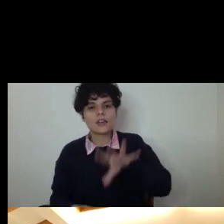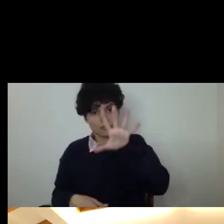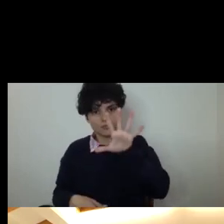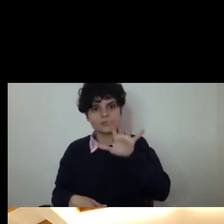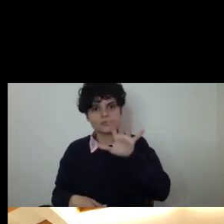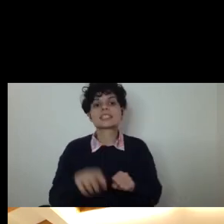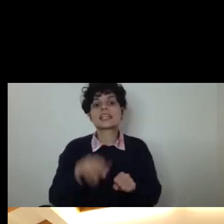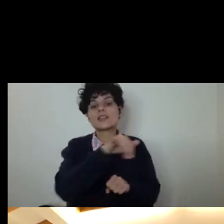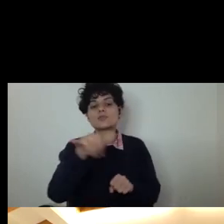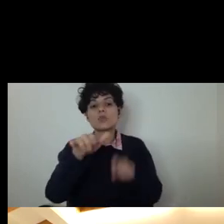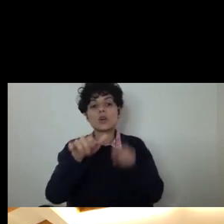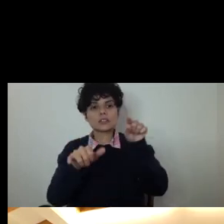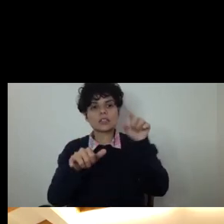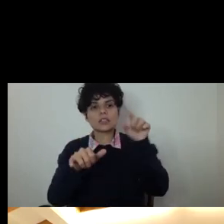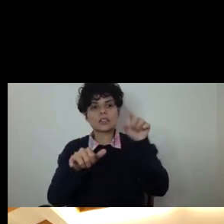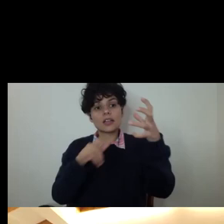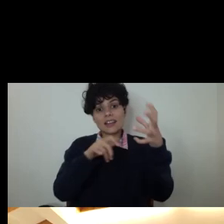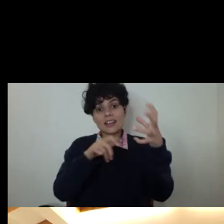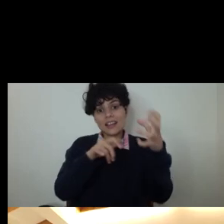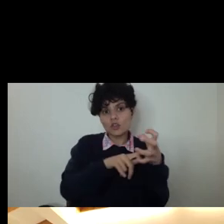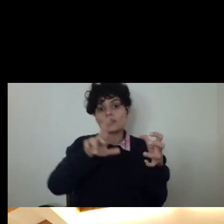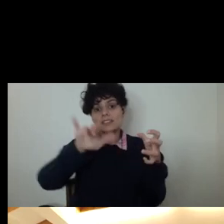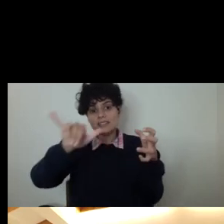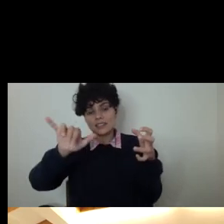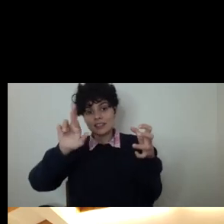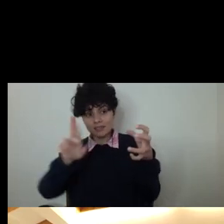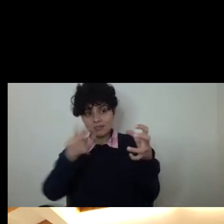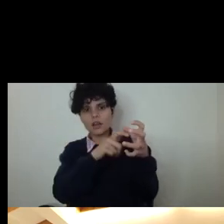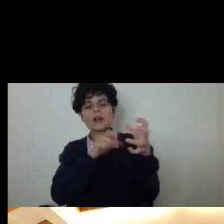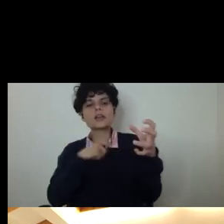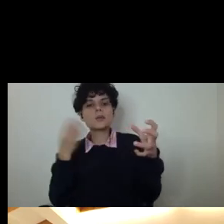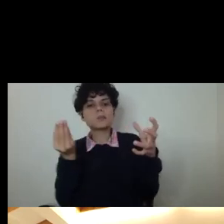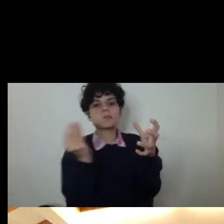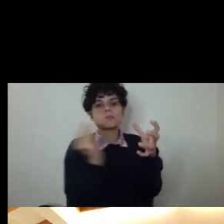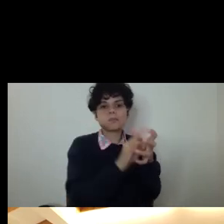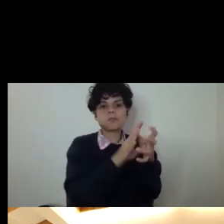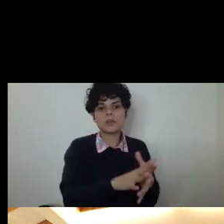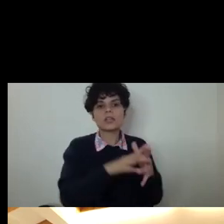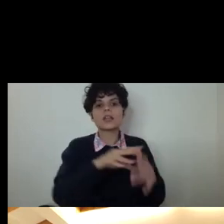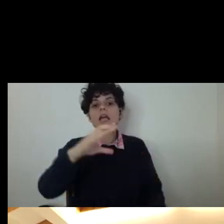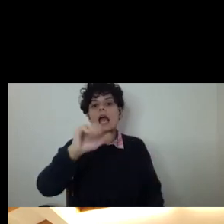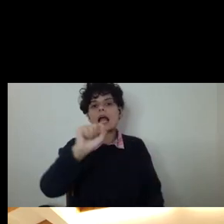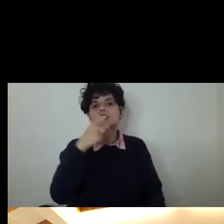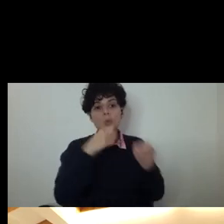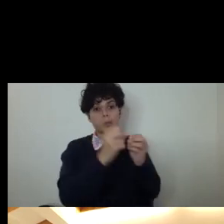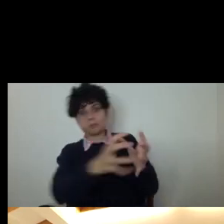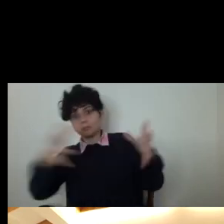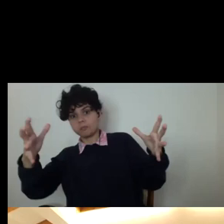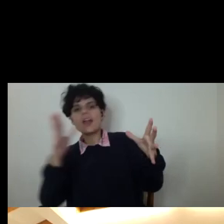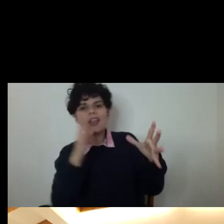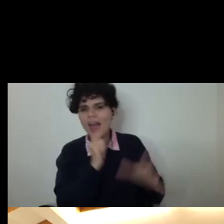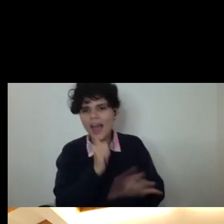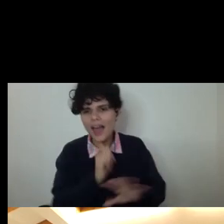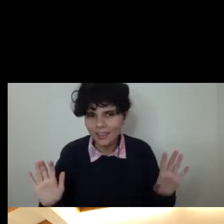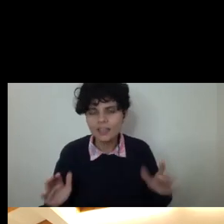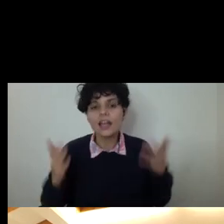se inhiben los receptores de ranolina con ranolina inhibitoria, esta subida de calcio prácticamente no está. Entonces el peróxido